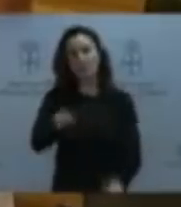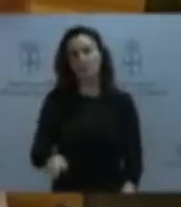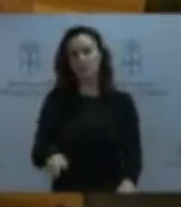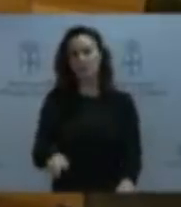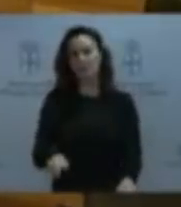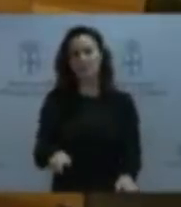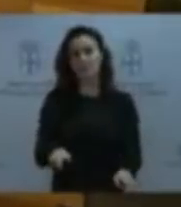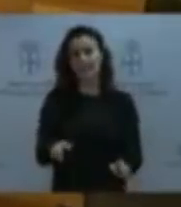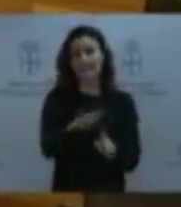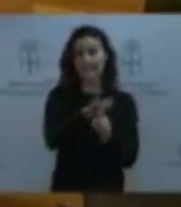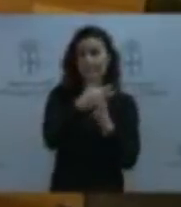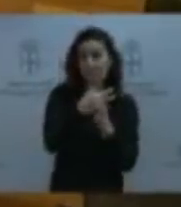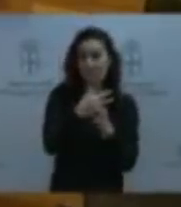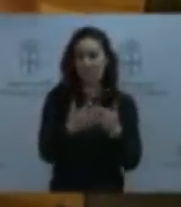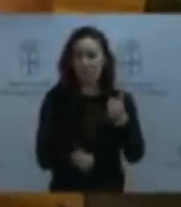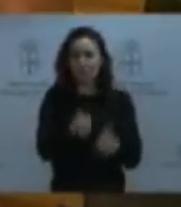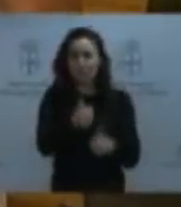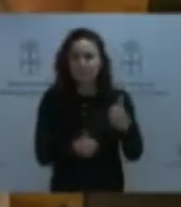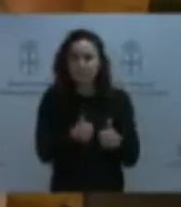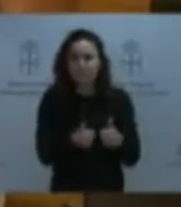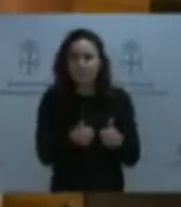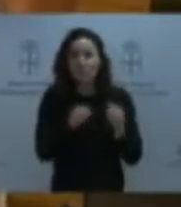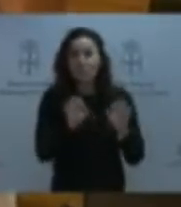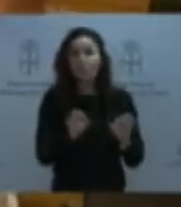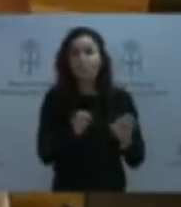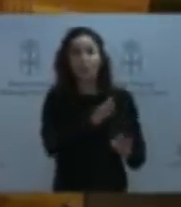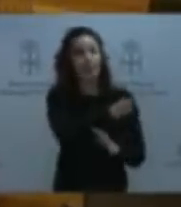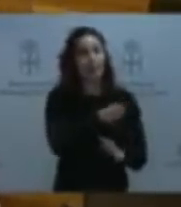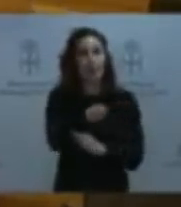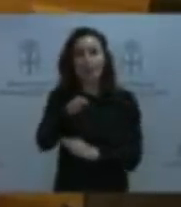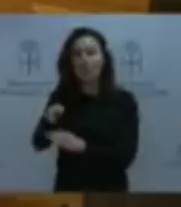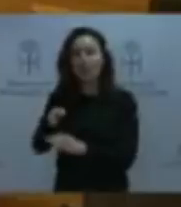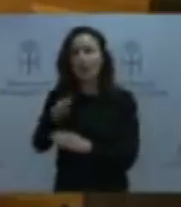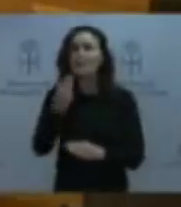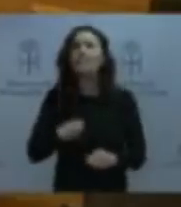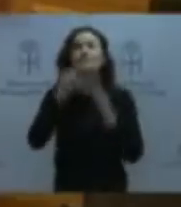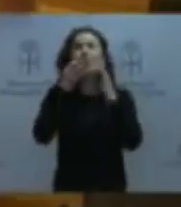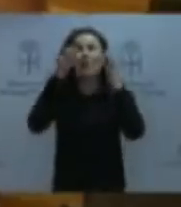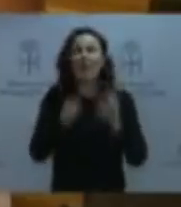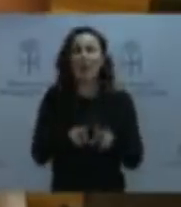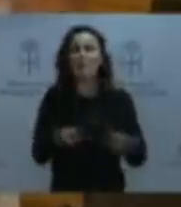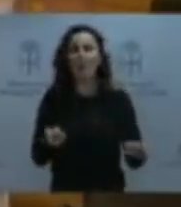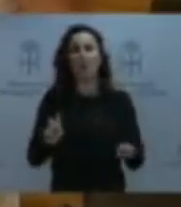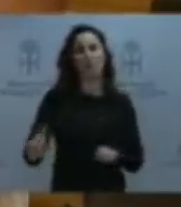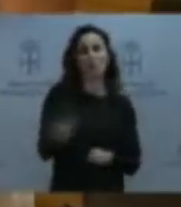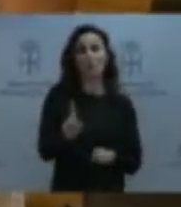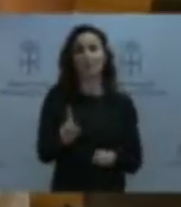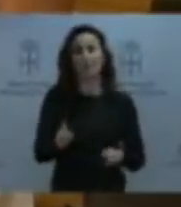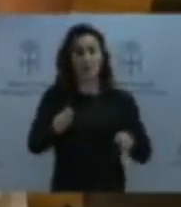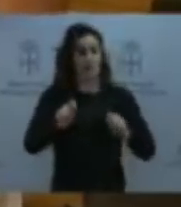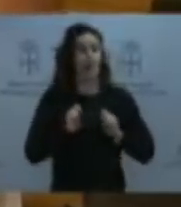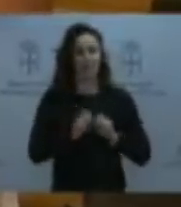los destinos que ofrece non son los que se planteaban en un principio, con lo cual esto puede ocasionar renuncias masivas, figúrese la pérdida de